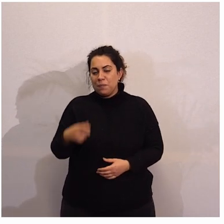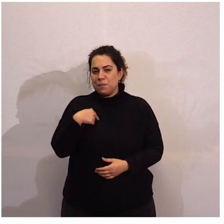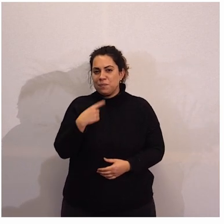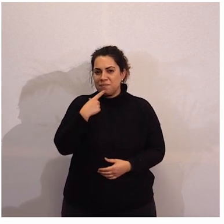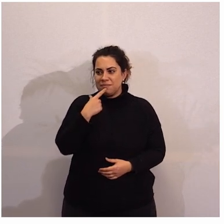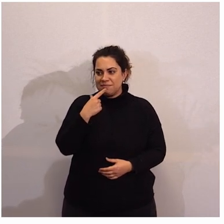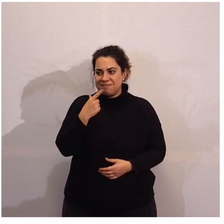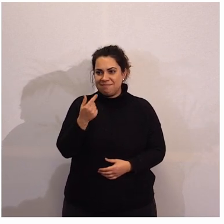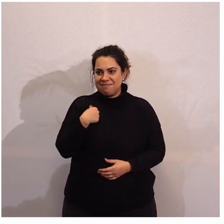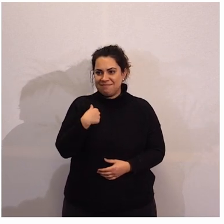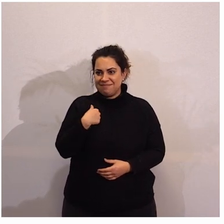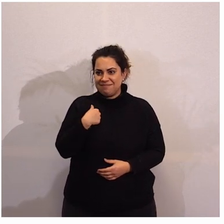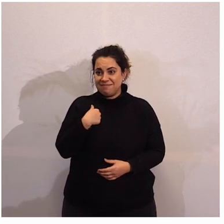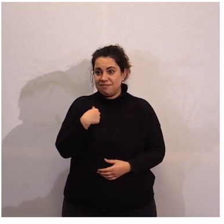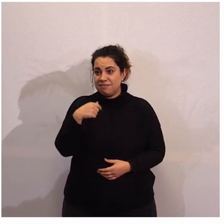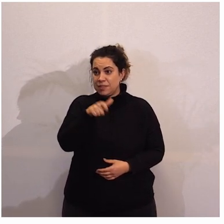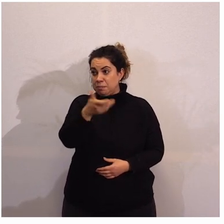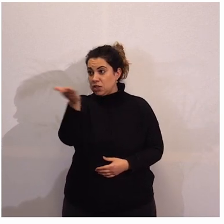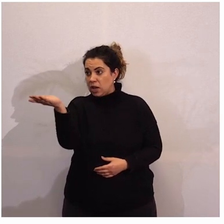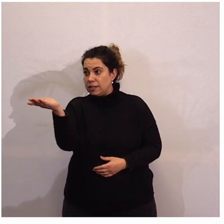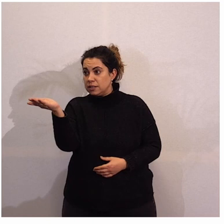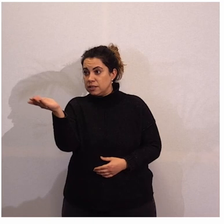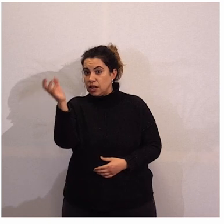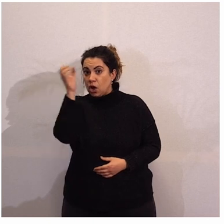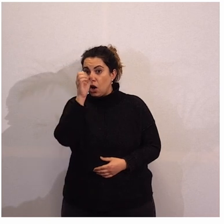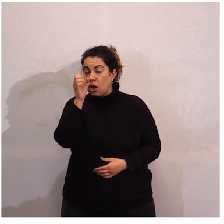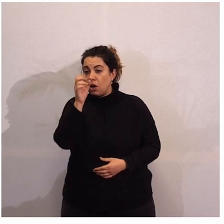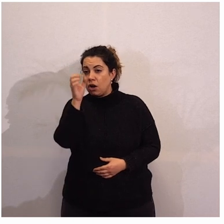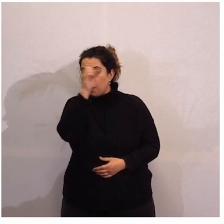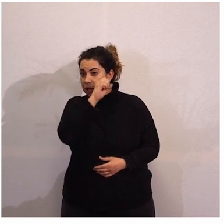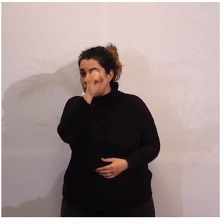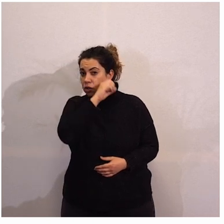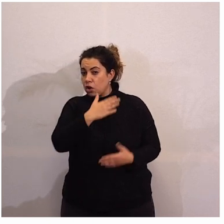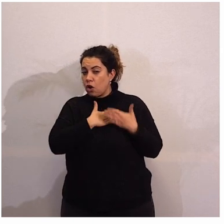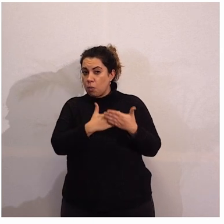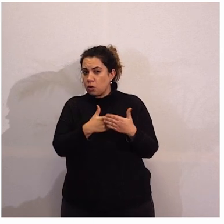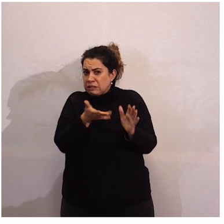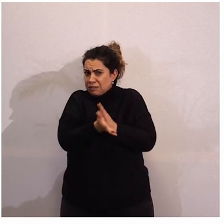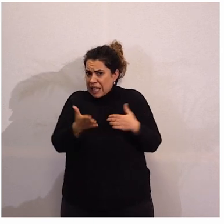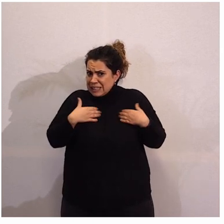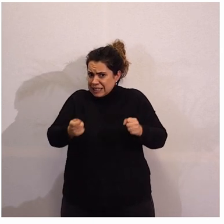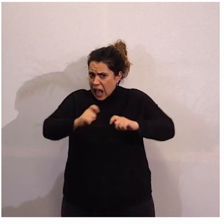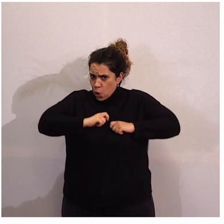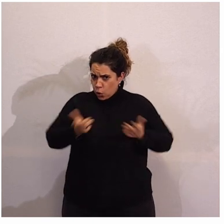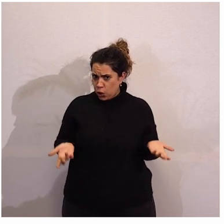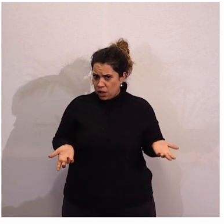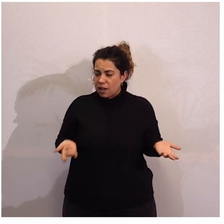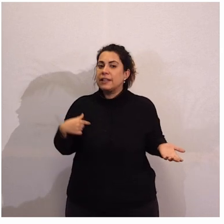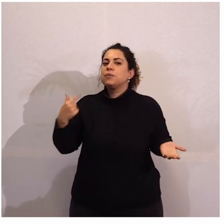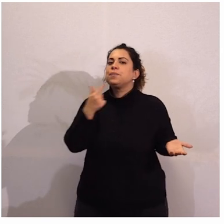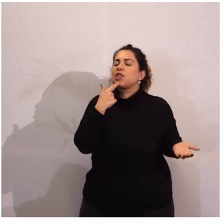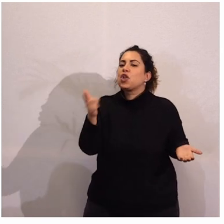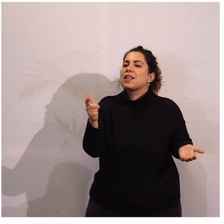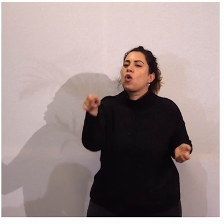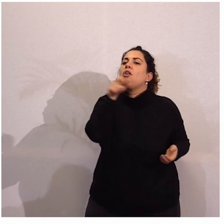bueno, digo yo y otras personas, que el voluntariado, que el voluntariado es salud. Yo digo que